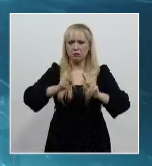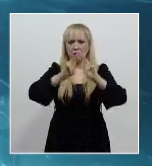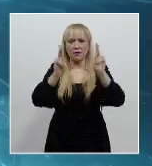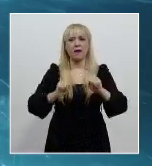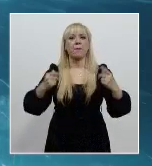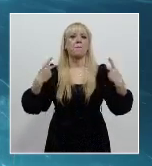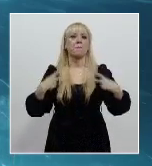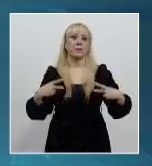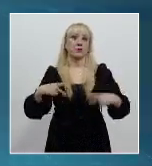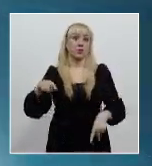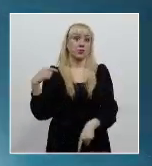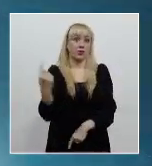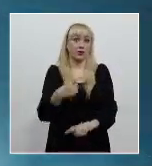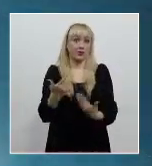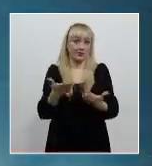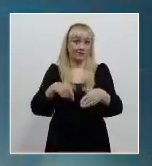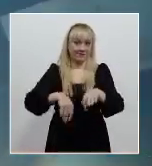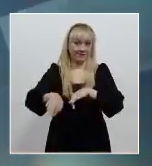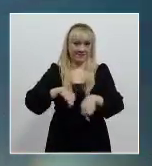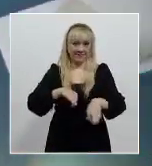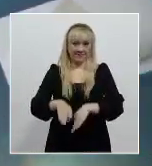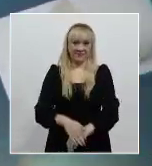social.